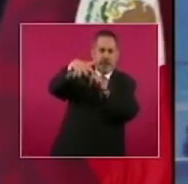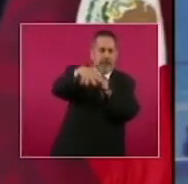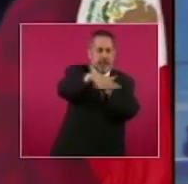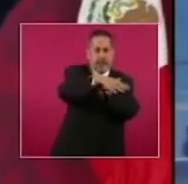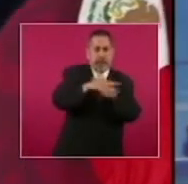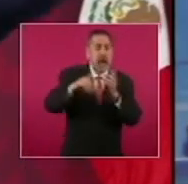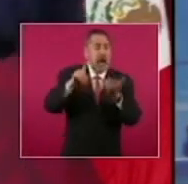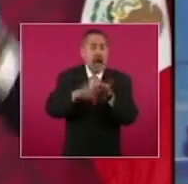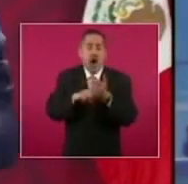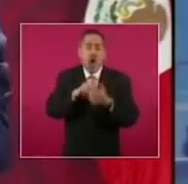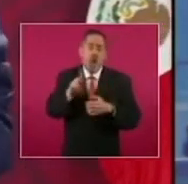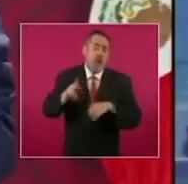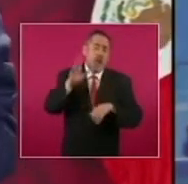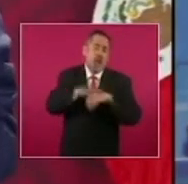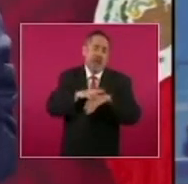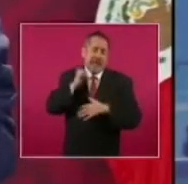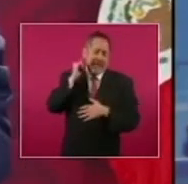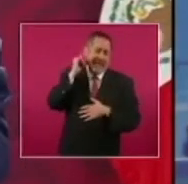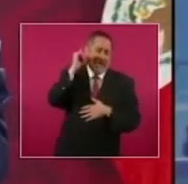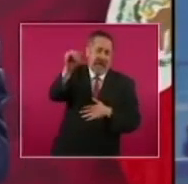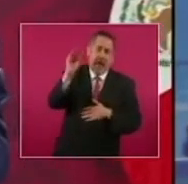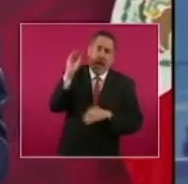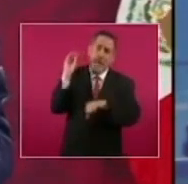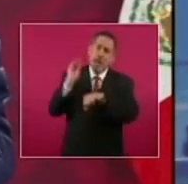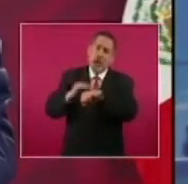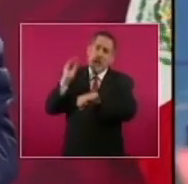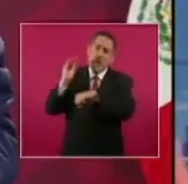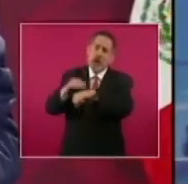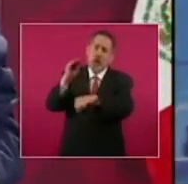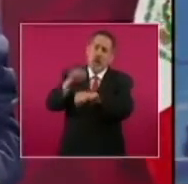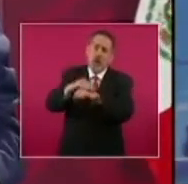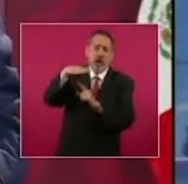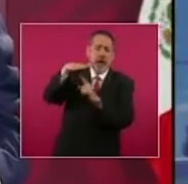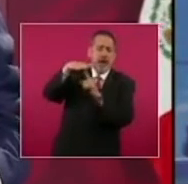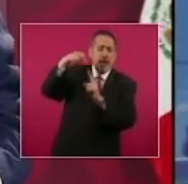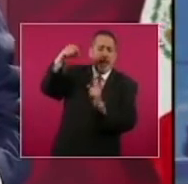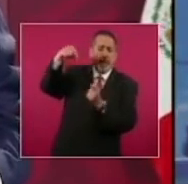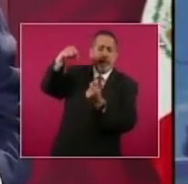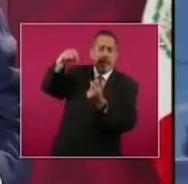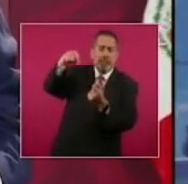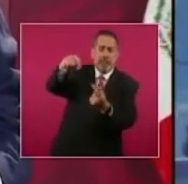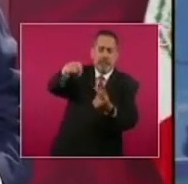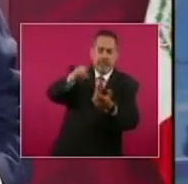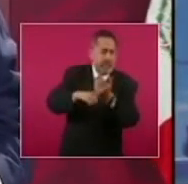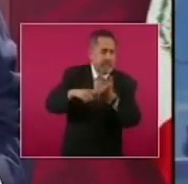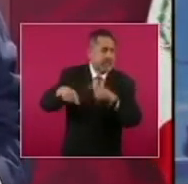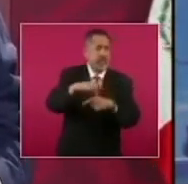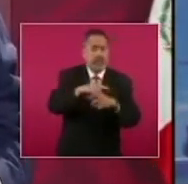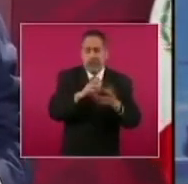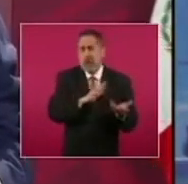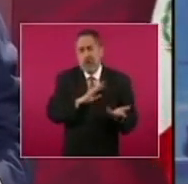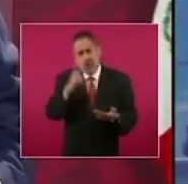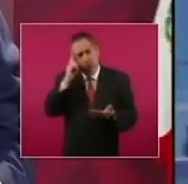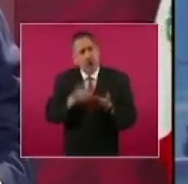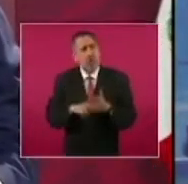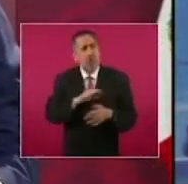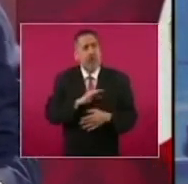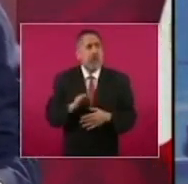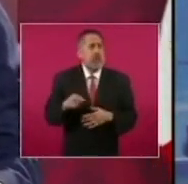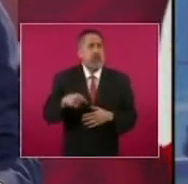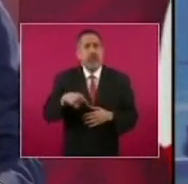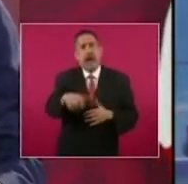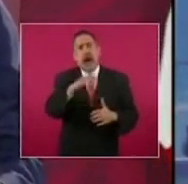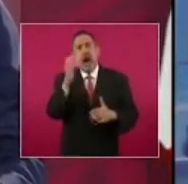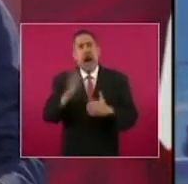cinco mil escuche usted 5000 antenas para ampliar la cobertura de altan redes y por fin